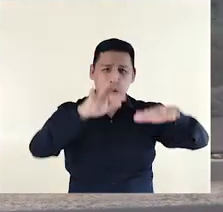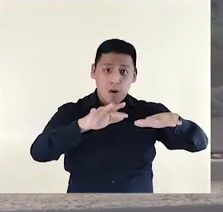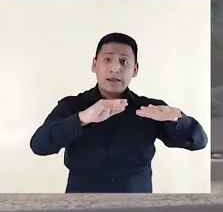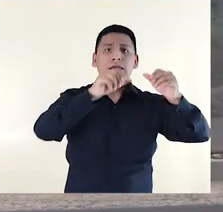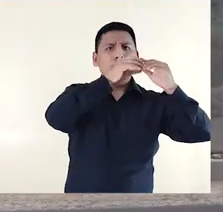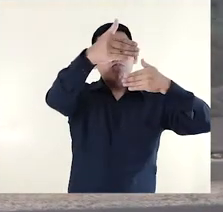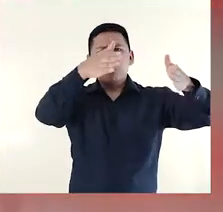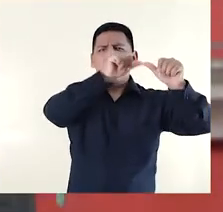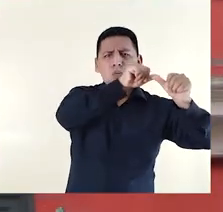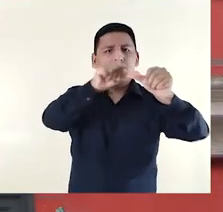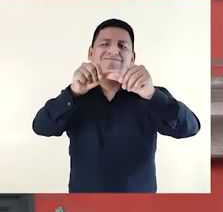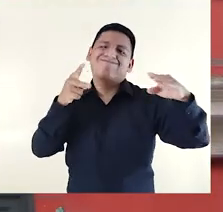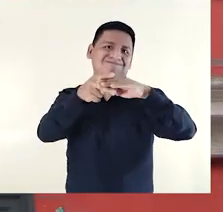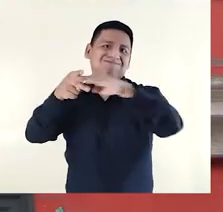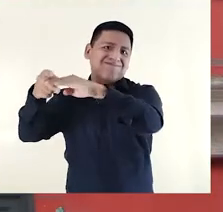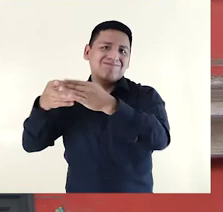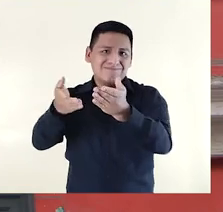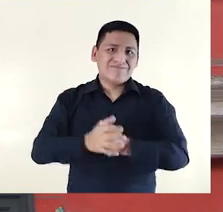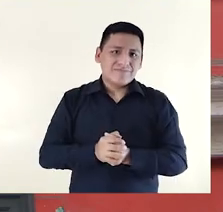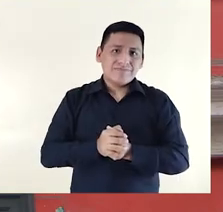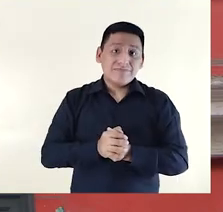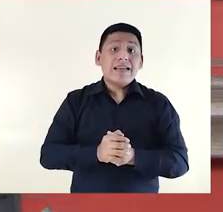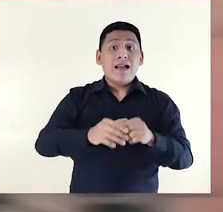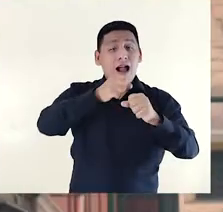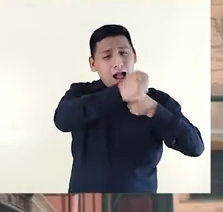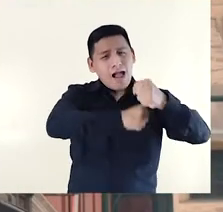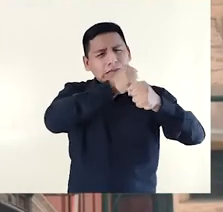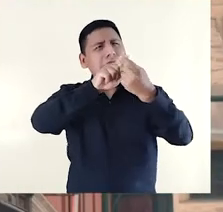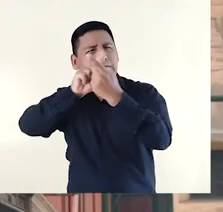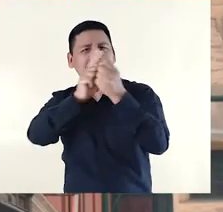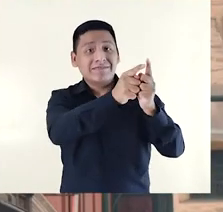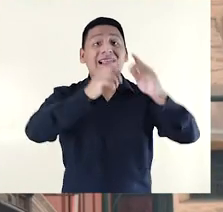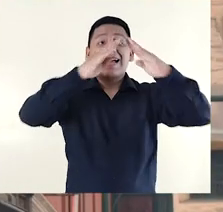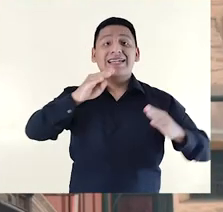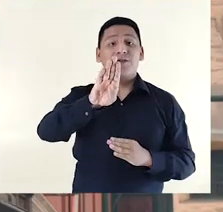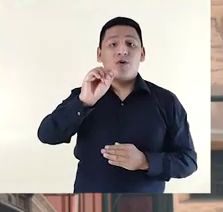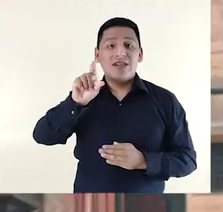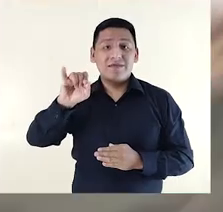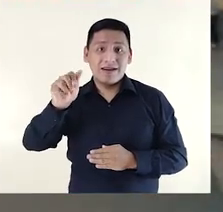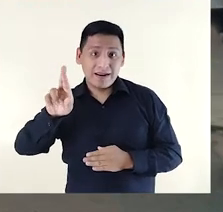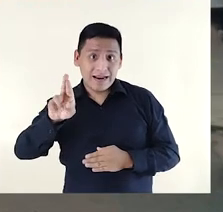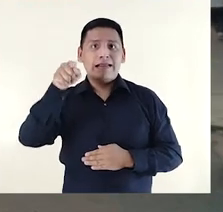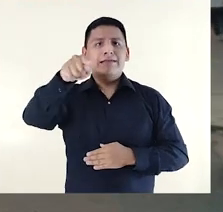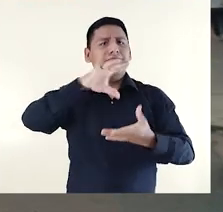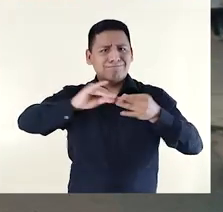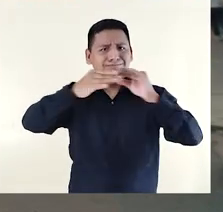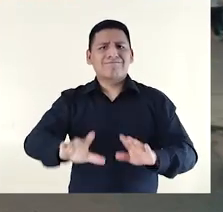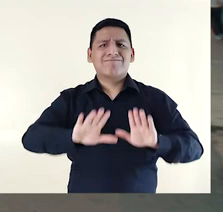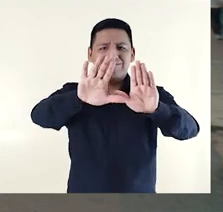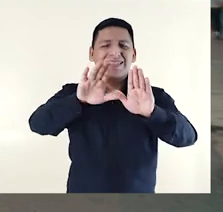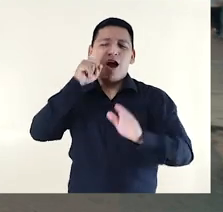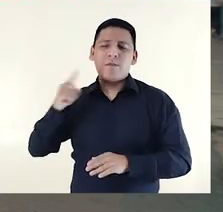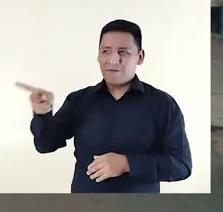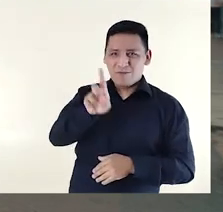abovedado se vino abajo y sus espacios descontextualizados. Episodios ocurridos decenas de años atrás. La Casa Bolívar,